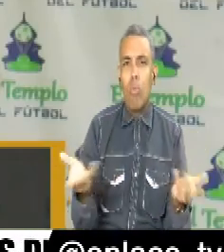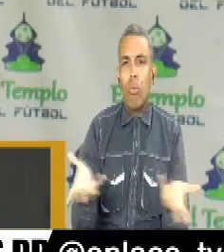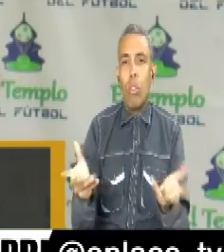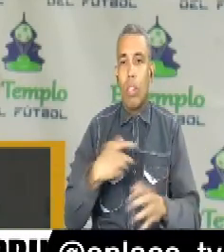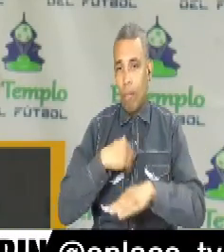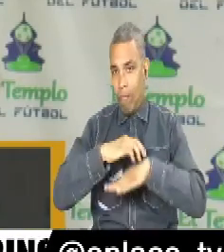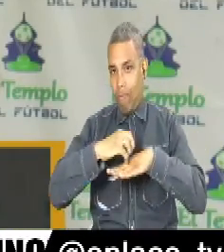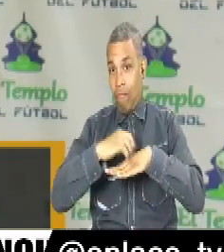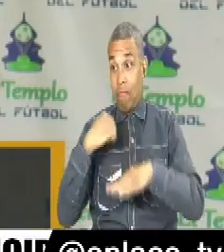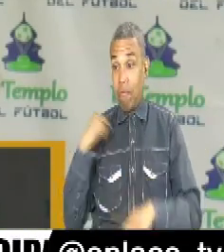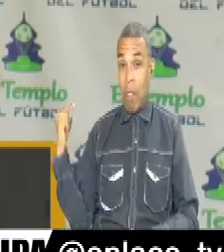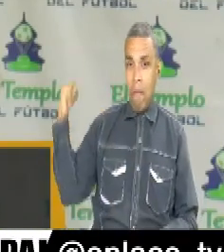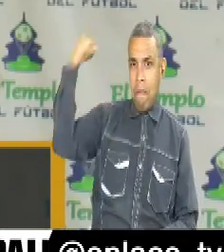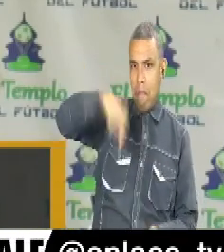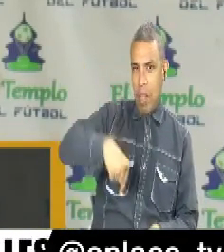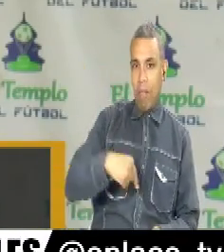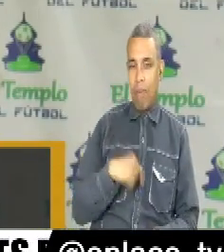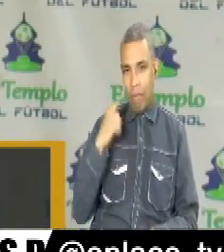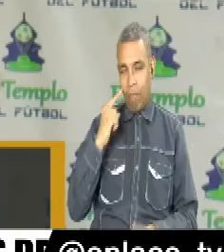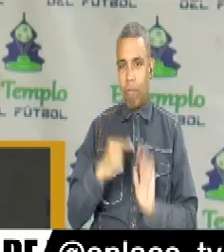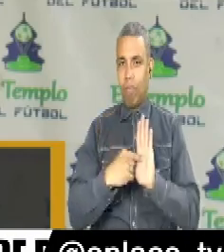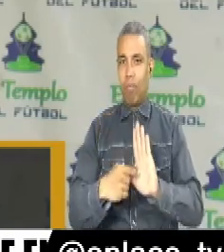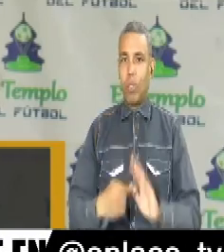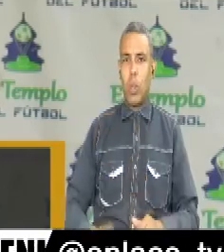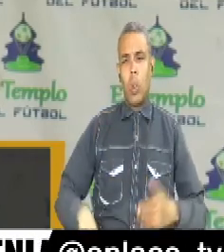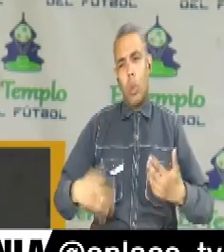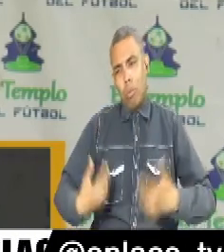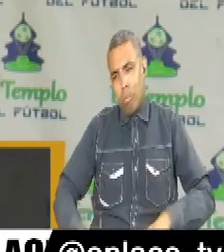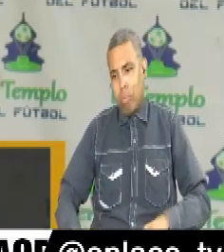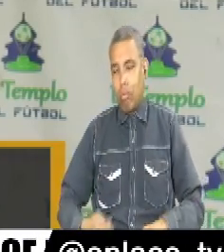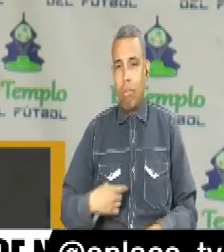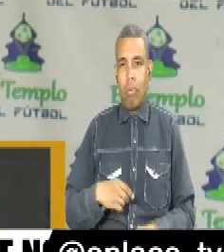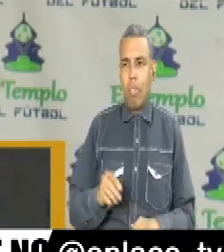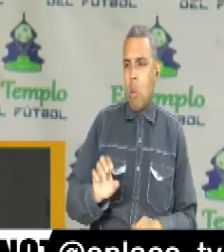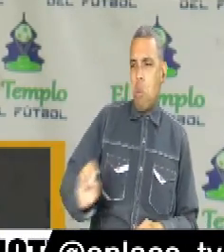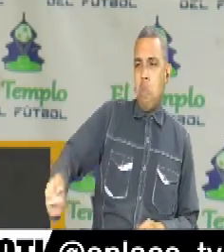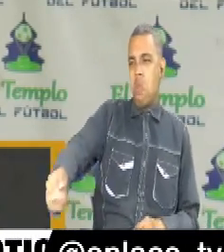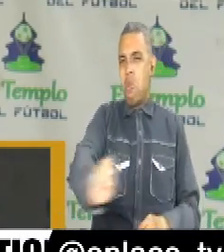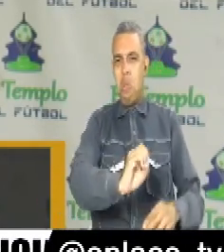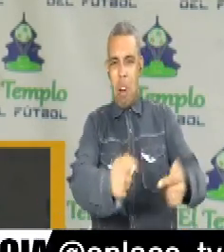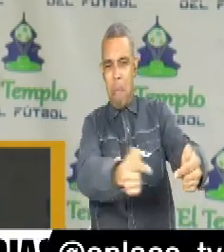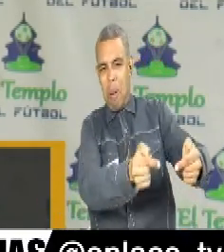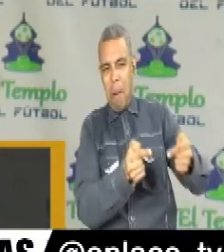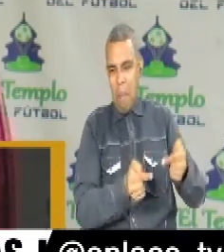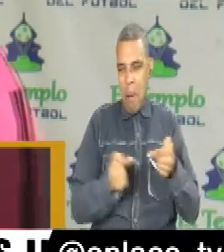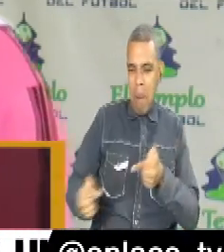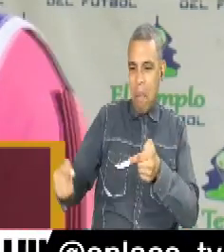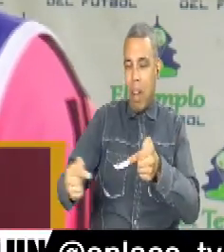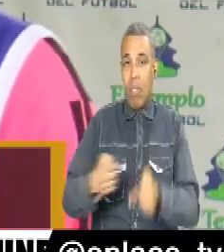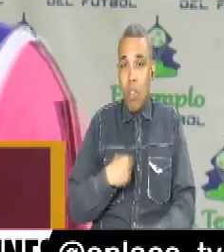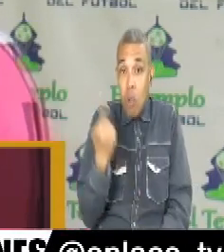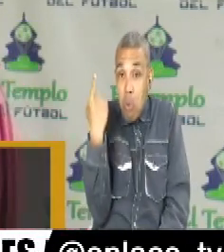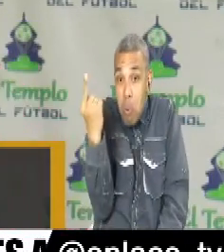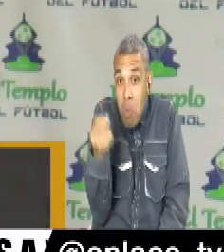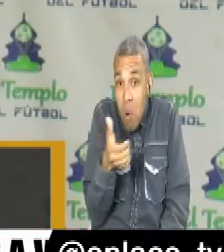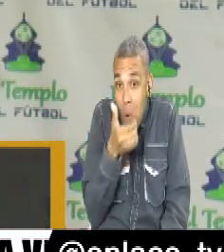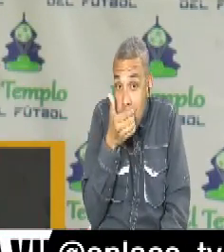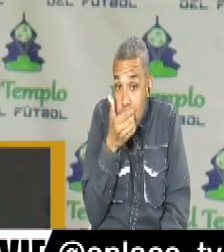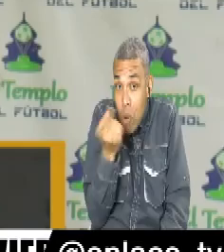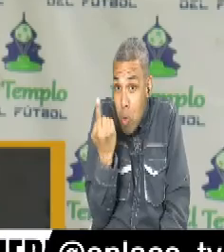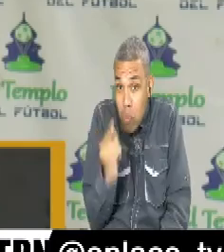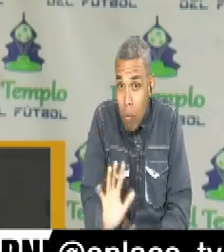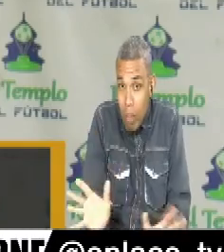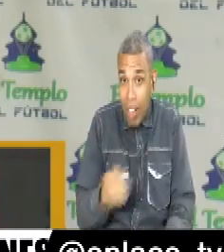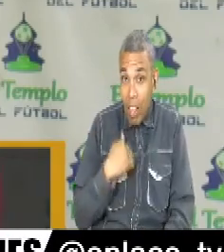Una experiencia dura, pero muy bonita. Fui la única niña con todos los hombres. Me sentía un poco al